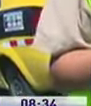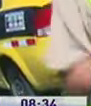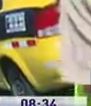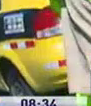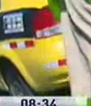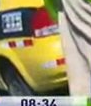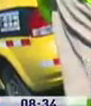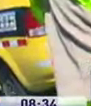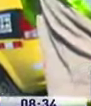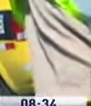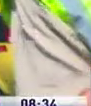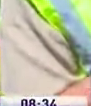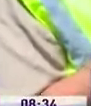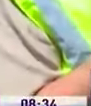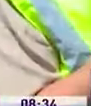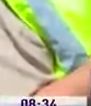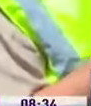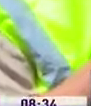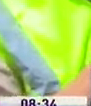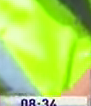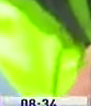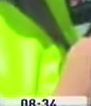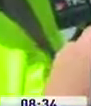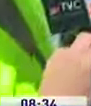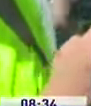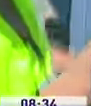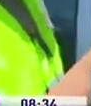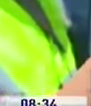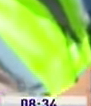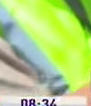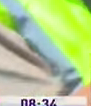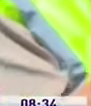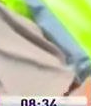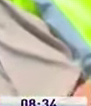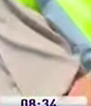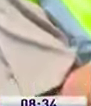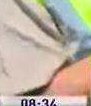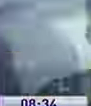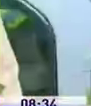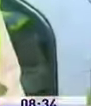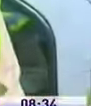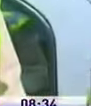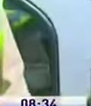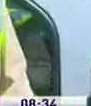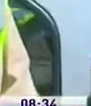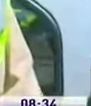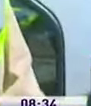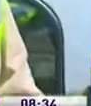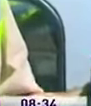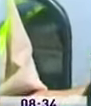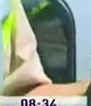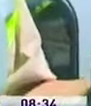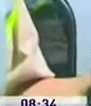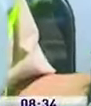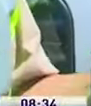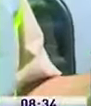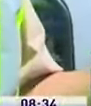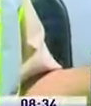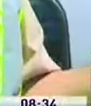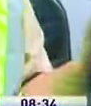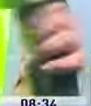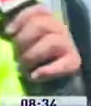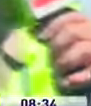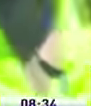horno. ¿De qué me pongo? Está mal estacionado, vecinito. Sí, no me fijé en el rótulo que decía no